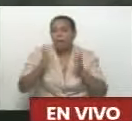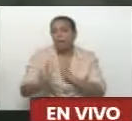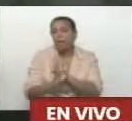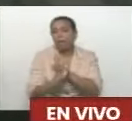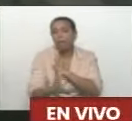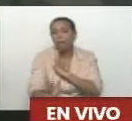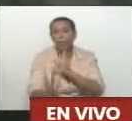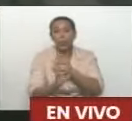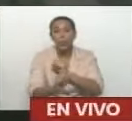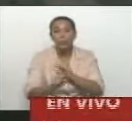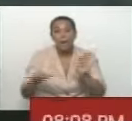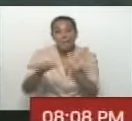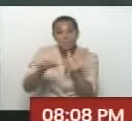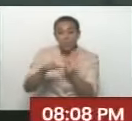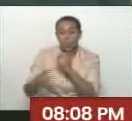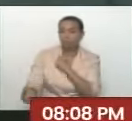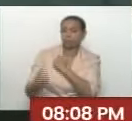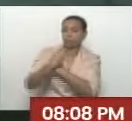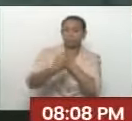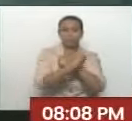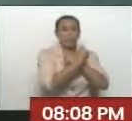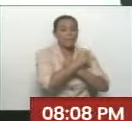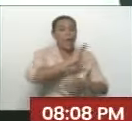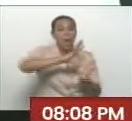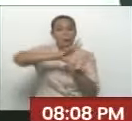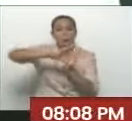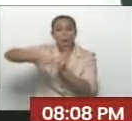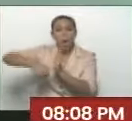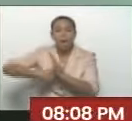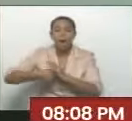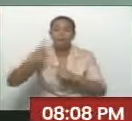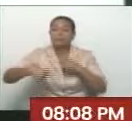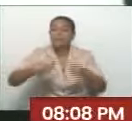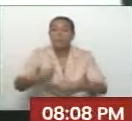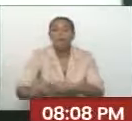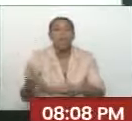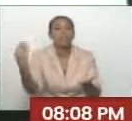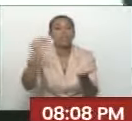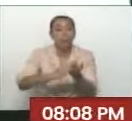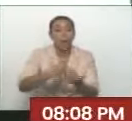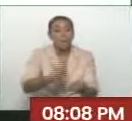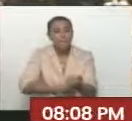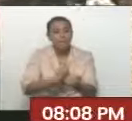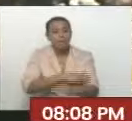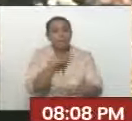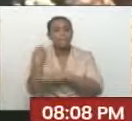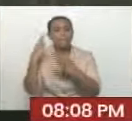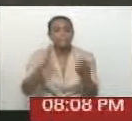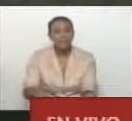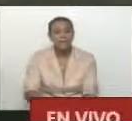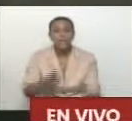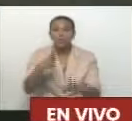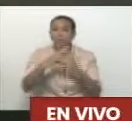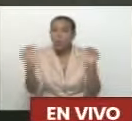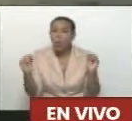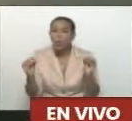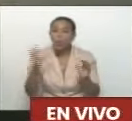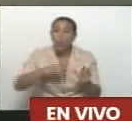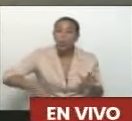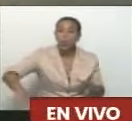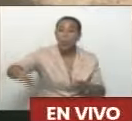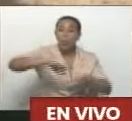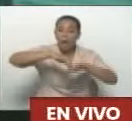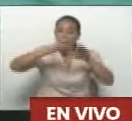mercado. Puso a los vecinos en contra. Nos robó. Varias veces intentó matar a mi hermano. Y todo porque el terreno donde